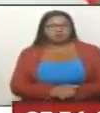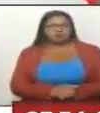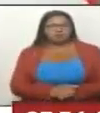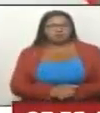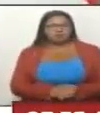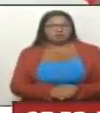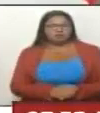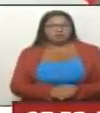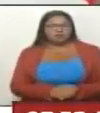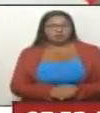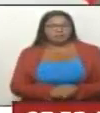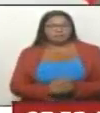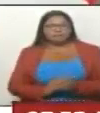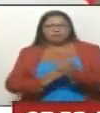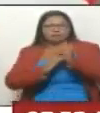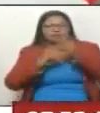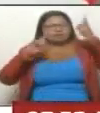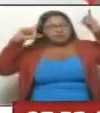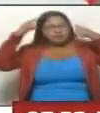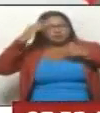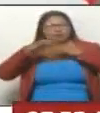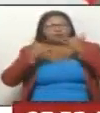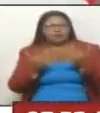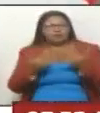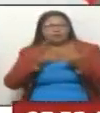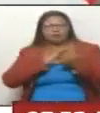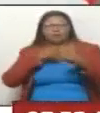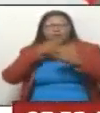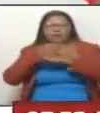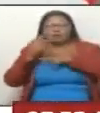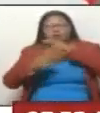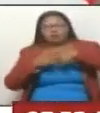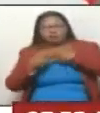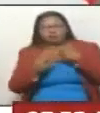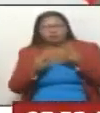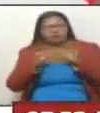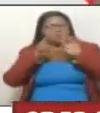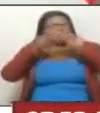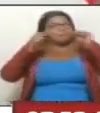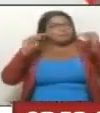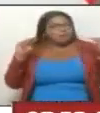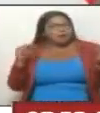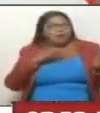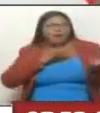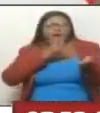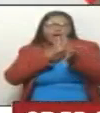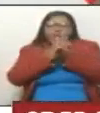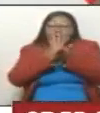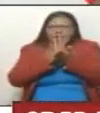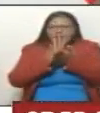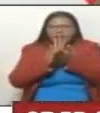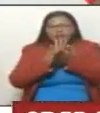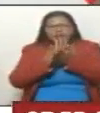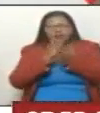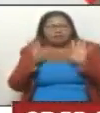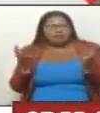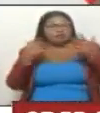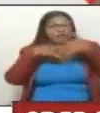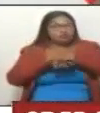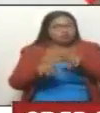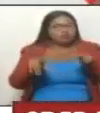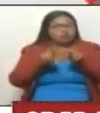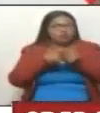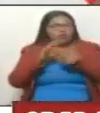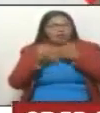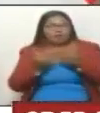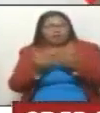el comandante Chávez, que es la de ir a una revolución pacífica, democrática, de inclusión, como nos